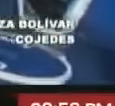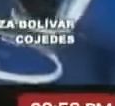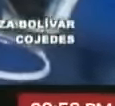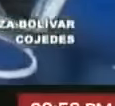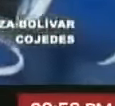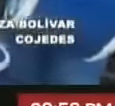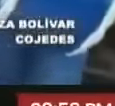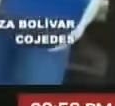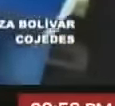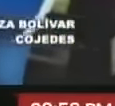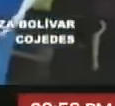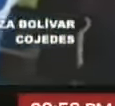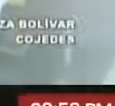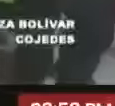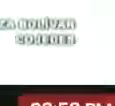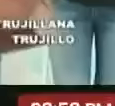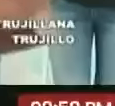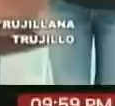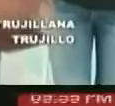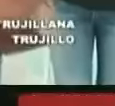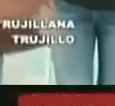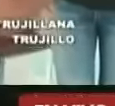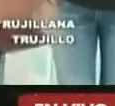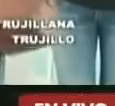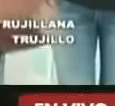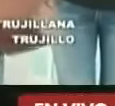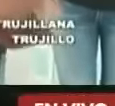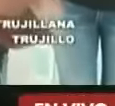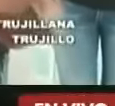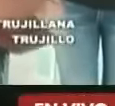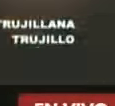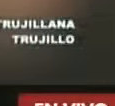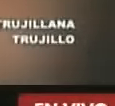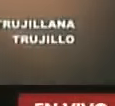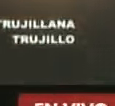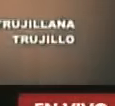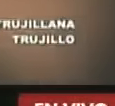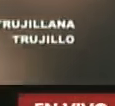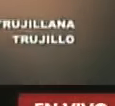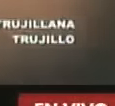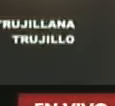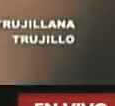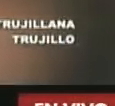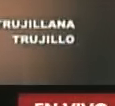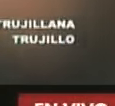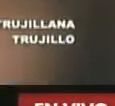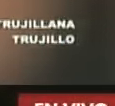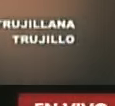Venezuela, mi patria querida, y la libertad, mi hermano, pues, vamos a llevar.